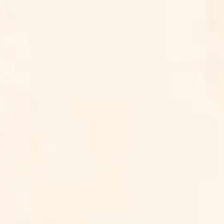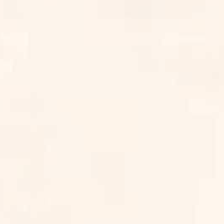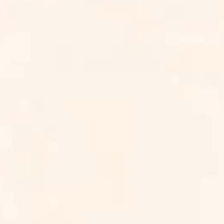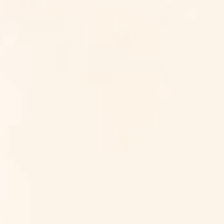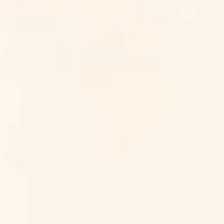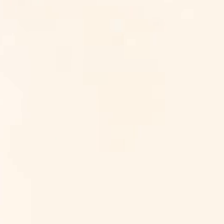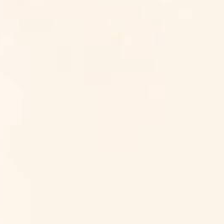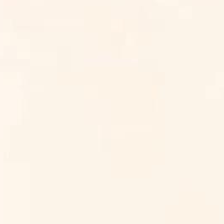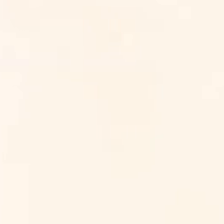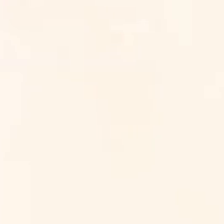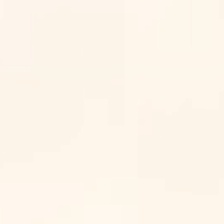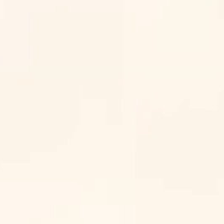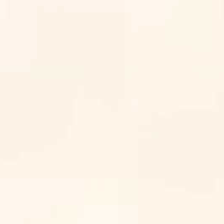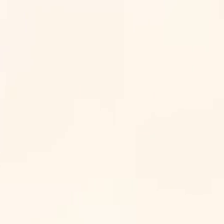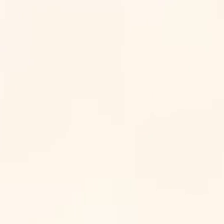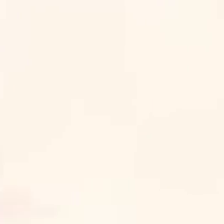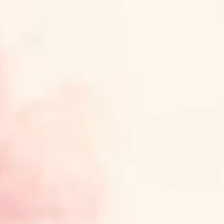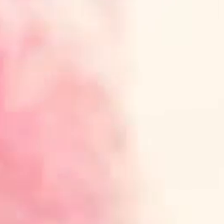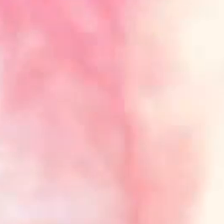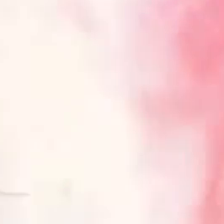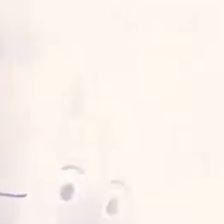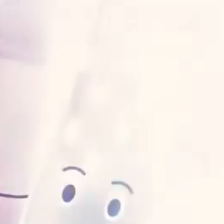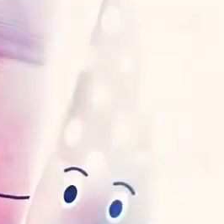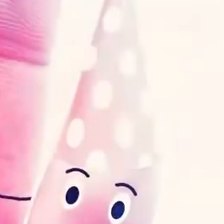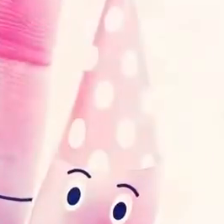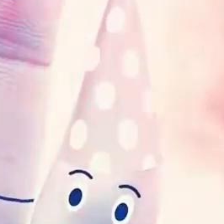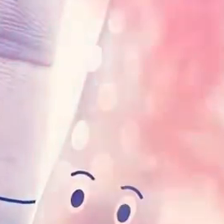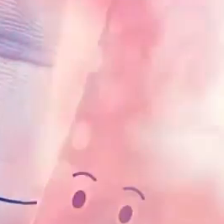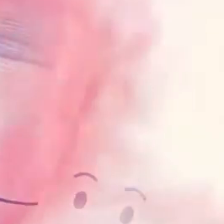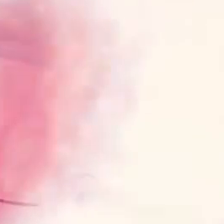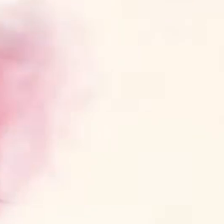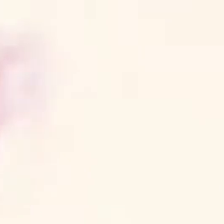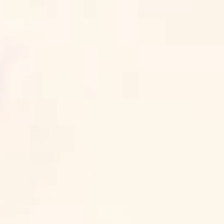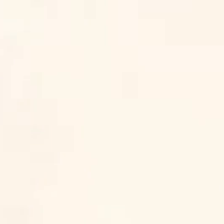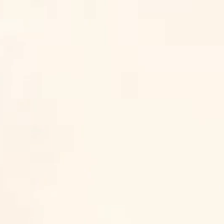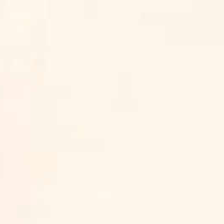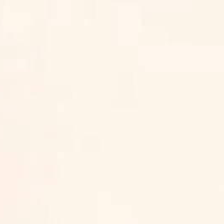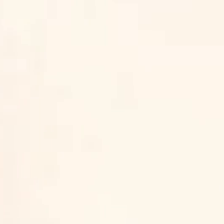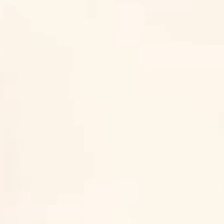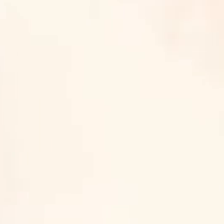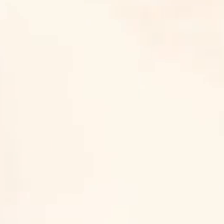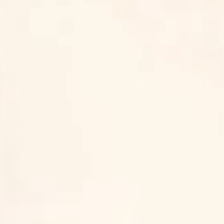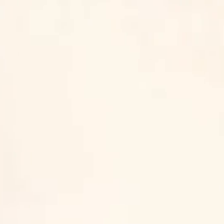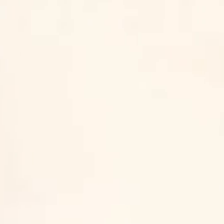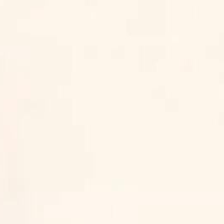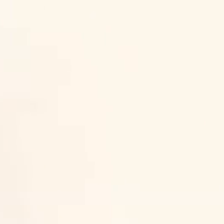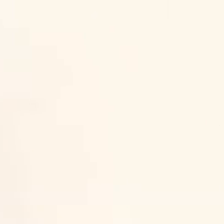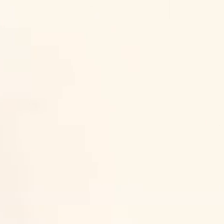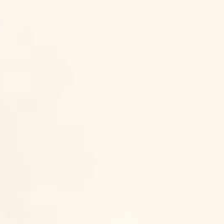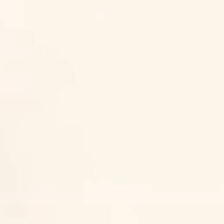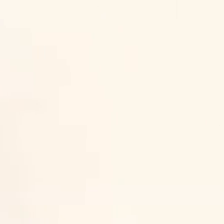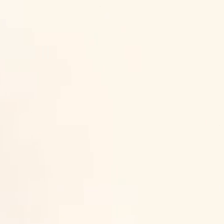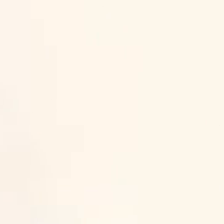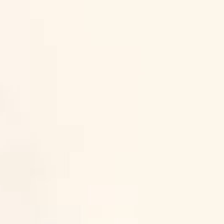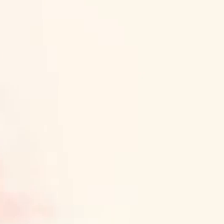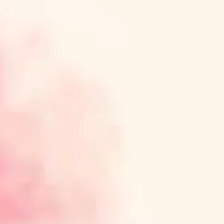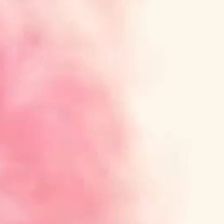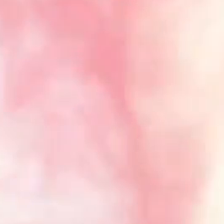Hablar de cualquier tema contigo. Compartir momentos juntos. Estar locos el uno por el